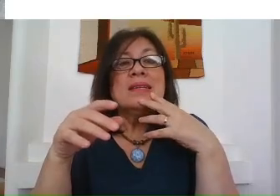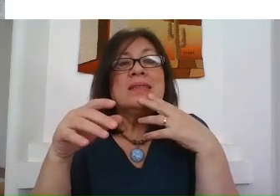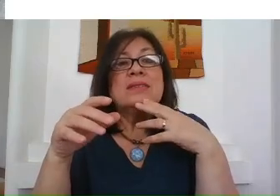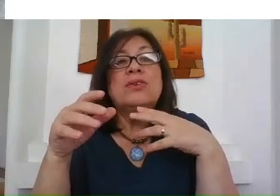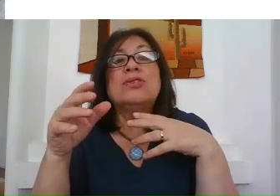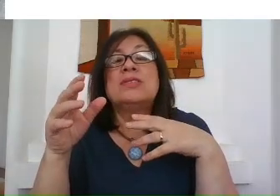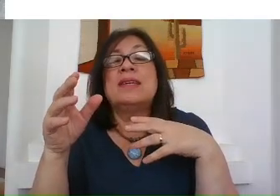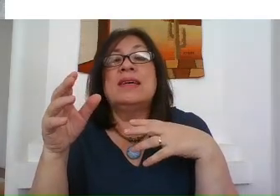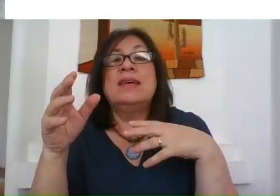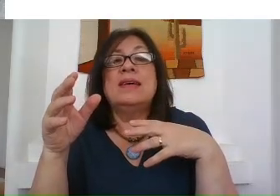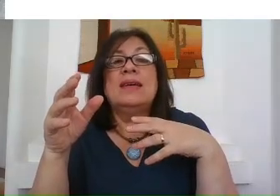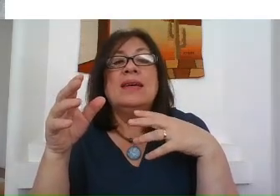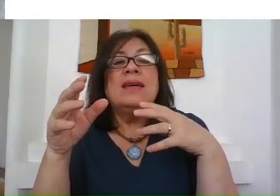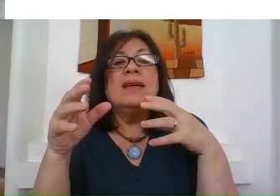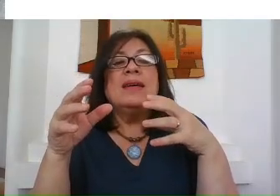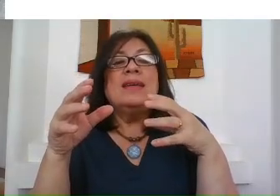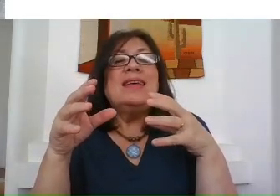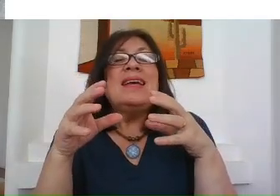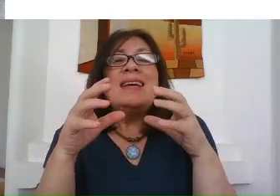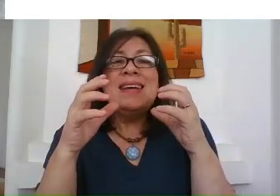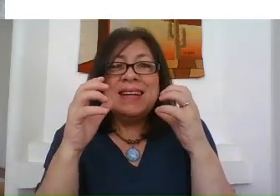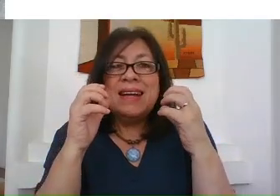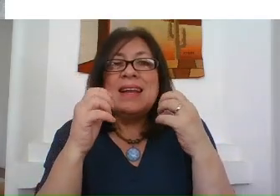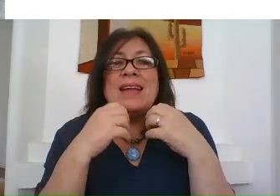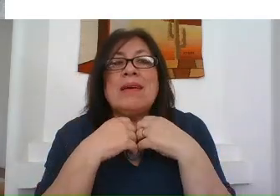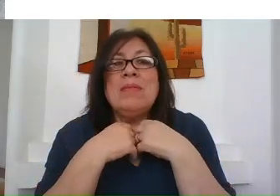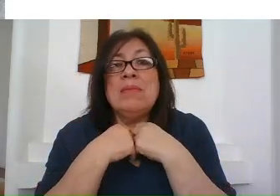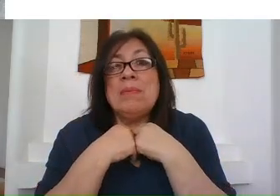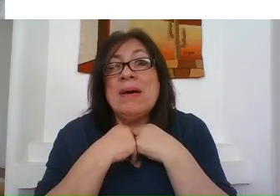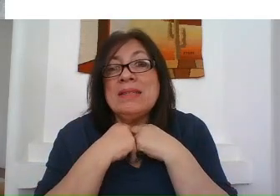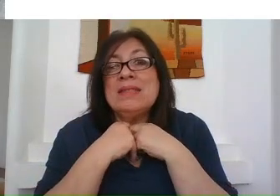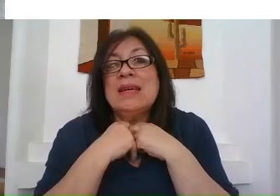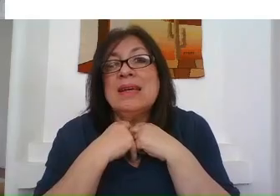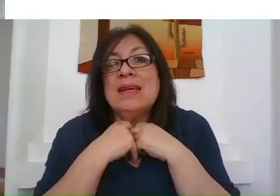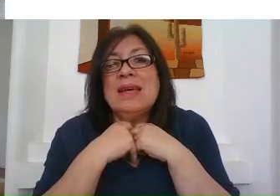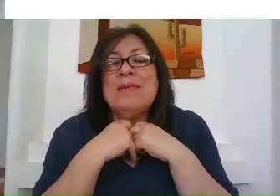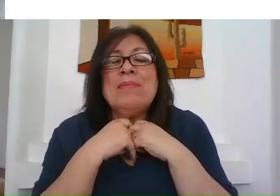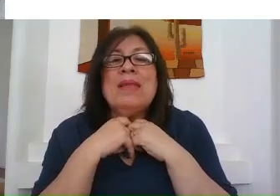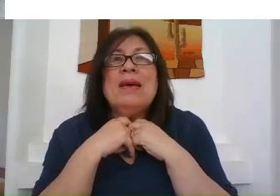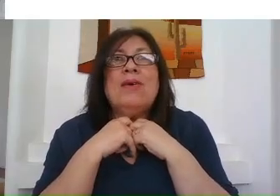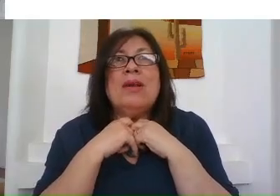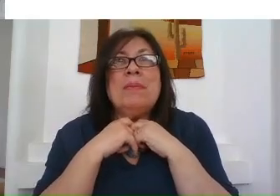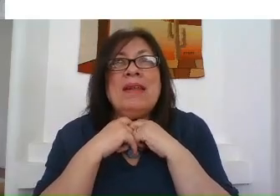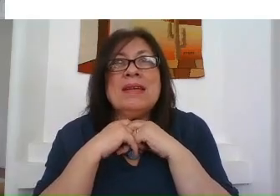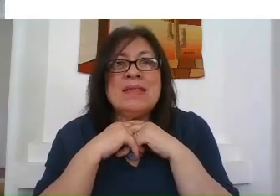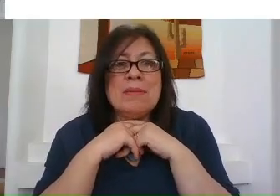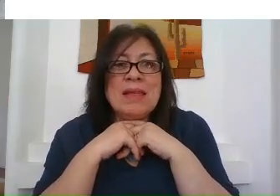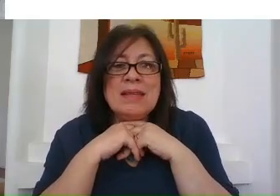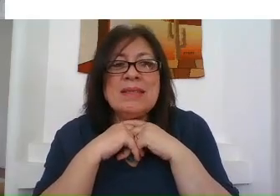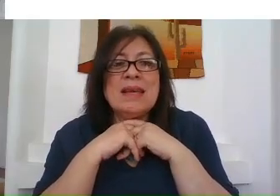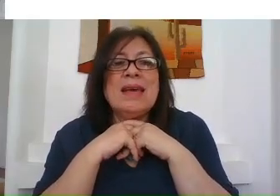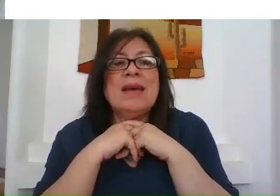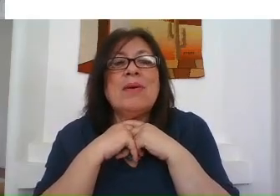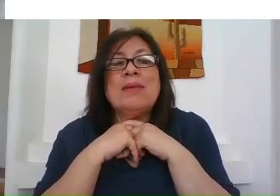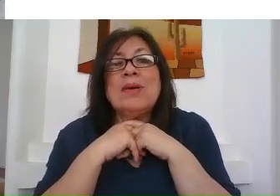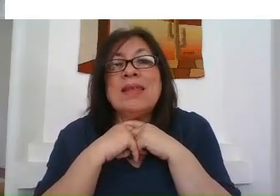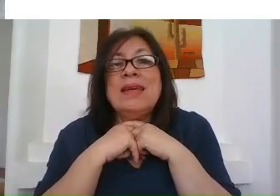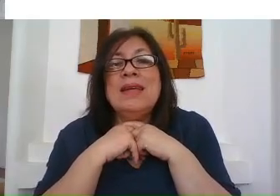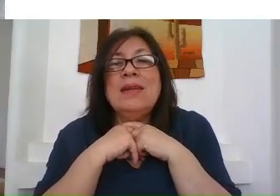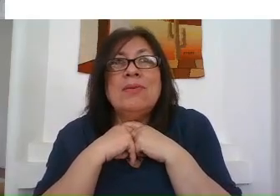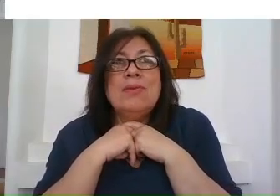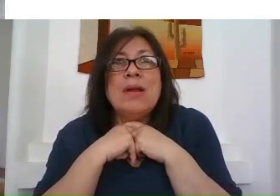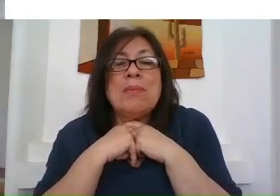meses, 12. Y en general a mí me pasa que, o la experiencia me dice que